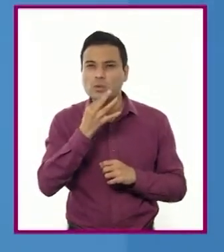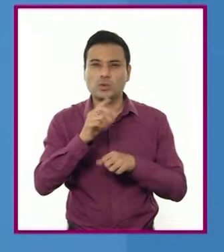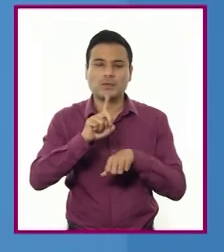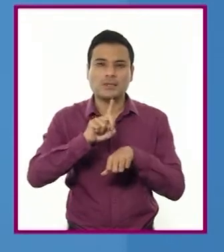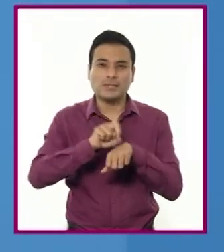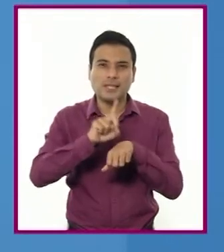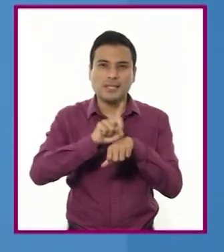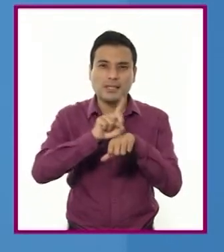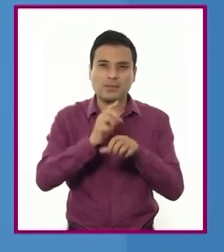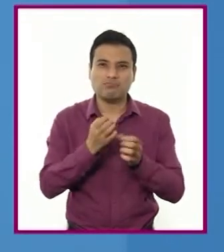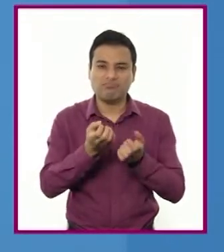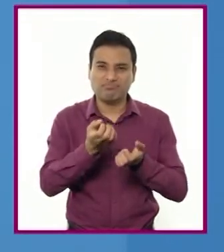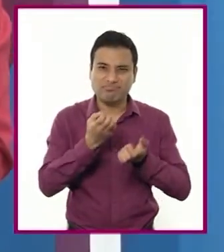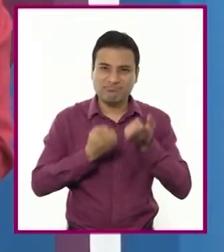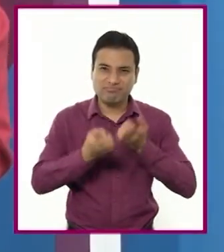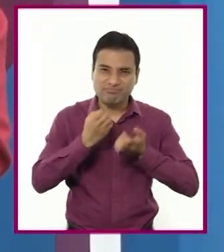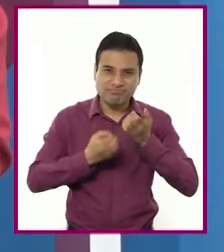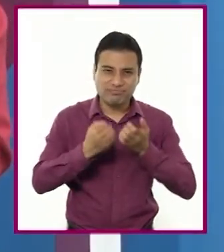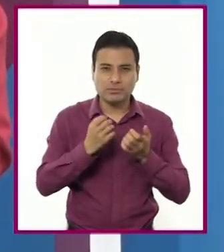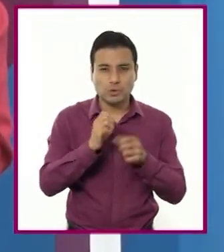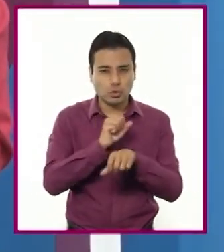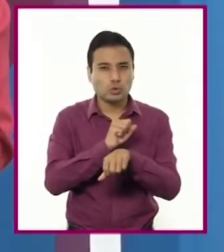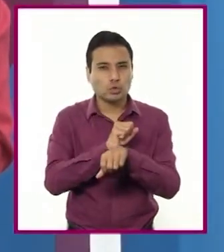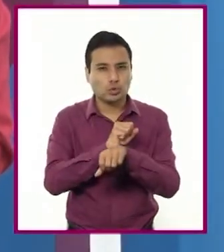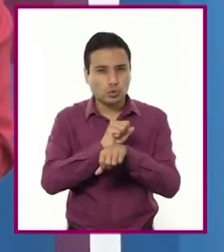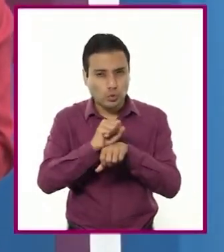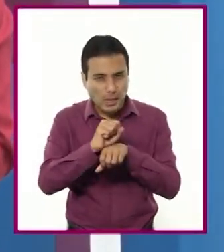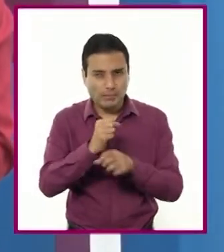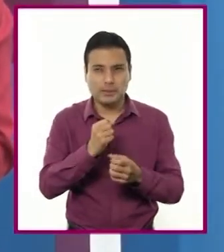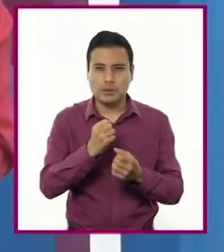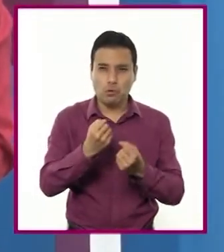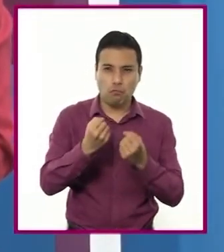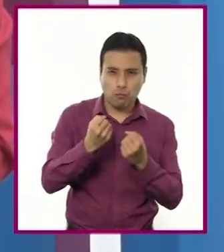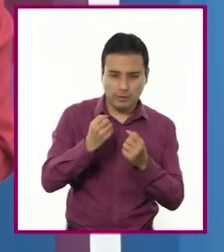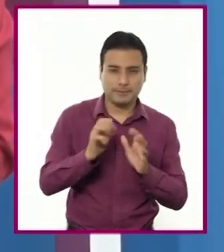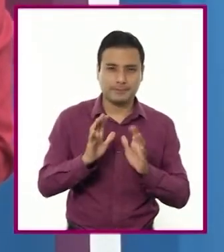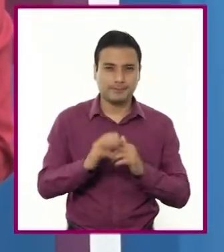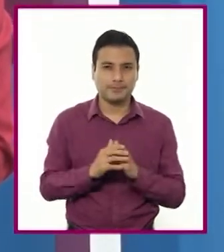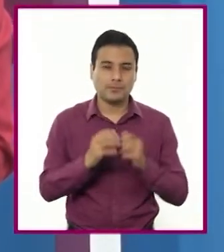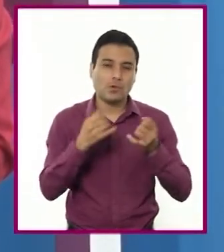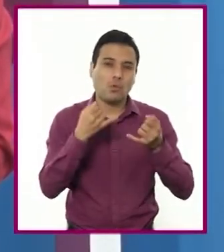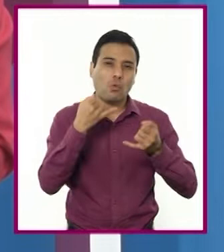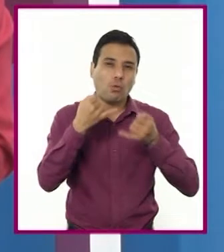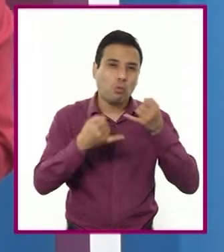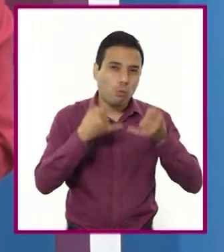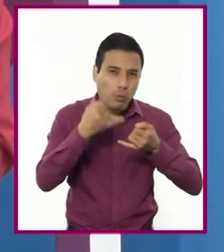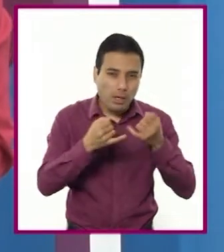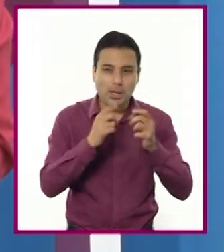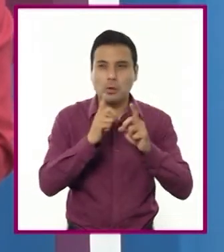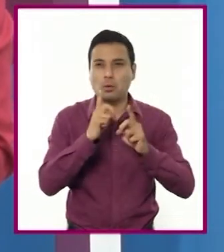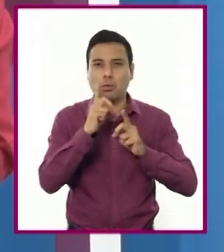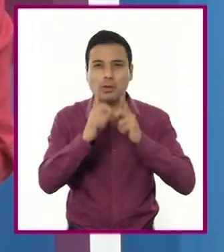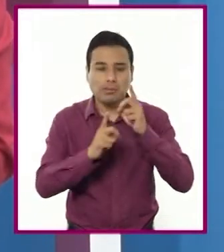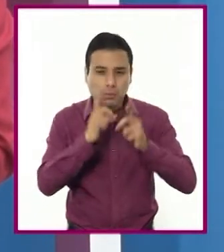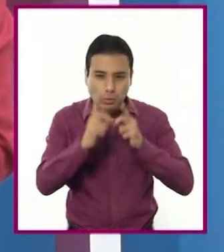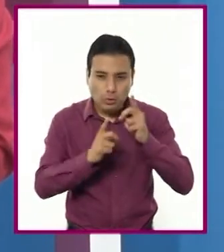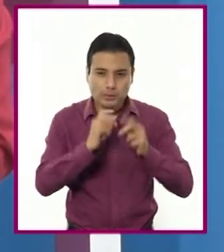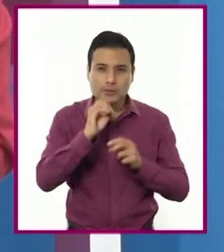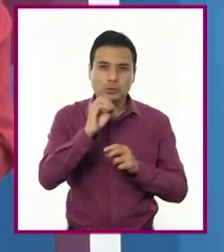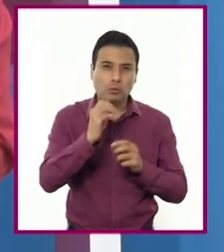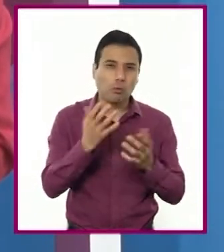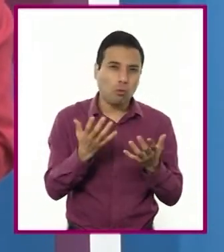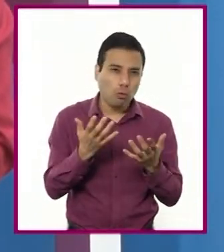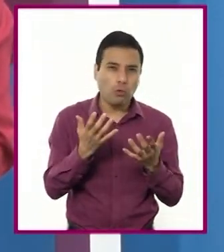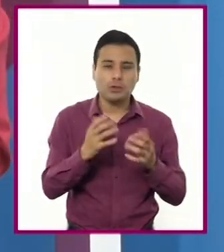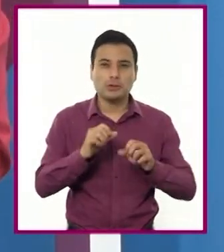actividad física de moderada a intensa. Por ejemplo, mediante juegos o deportes, o bien actividades como